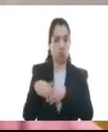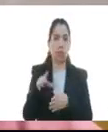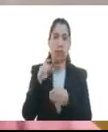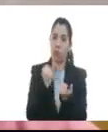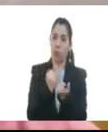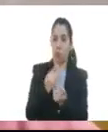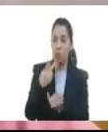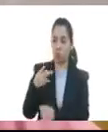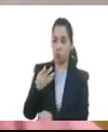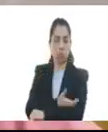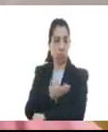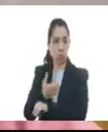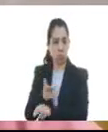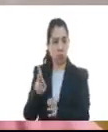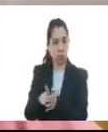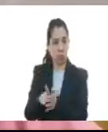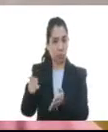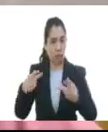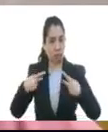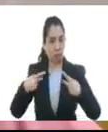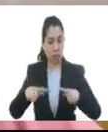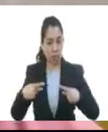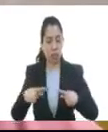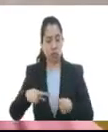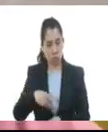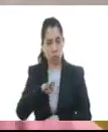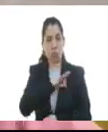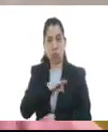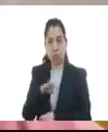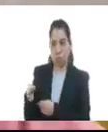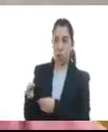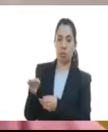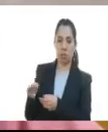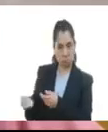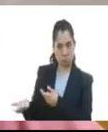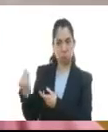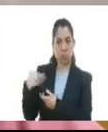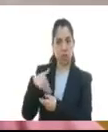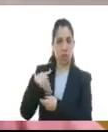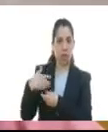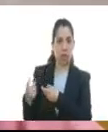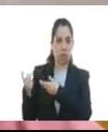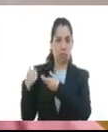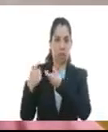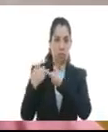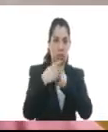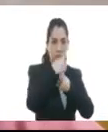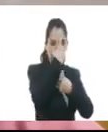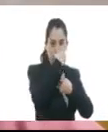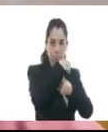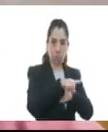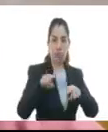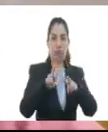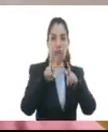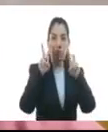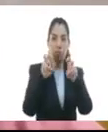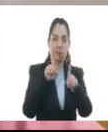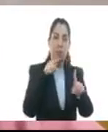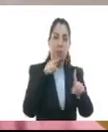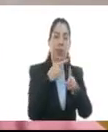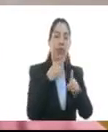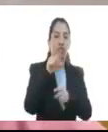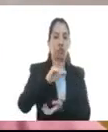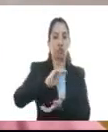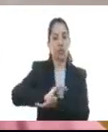se sumen a esta agenda de antidiscriminación, porque la labor que ustedes realizan en el país tiene